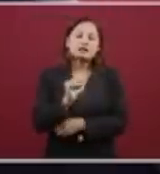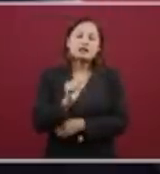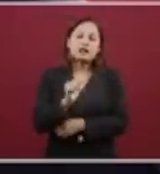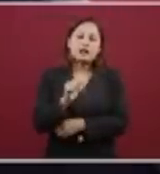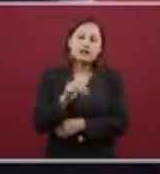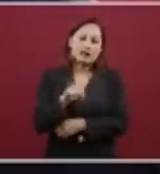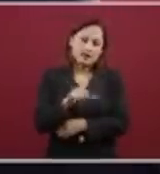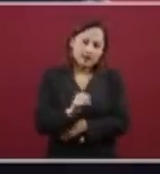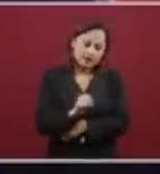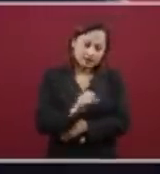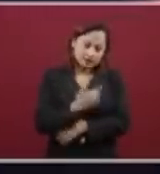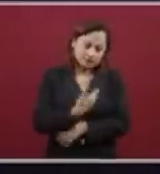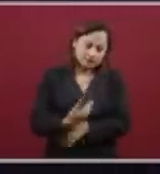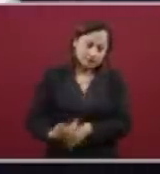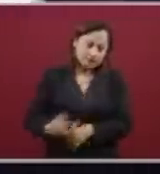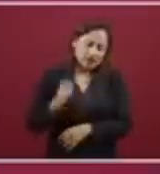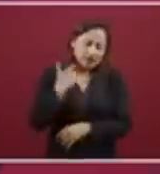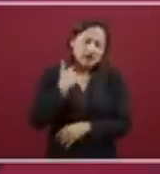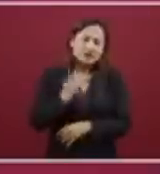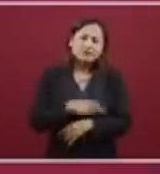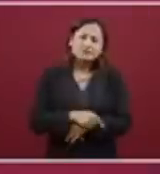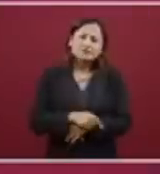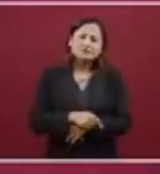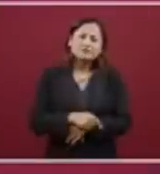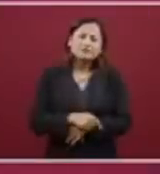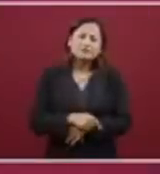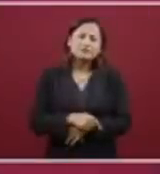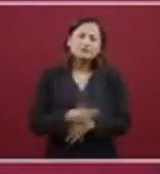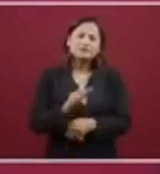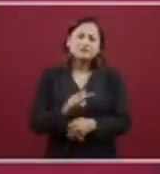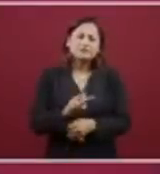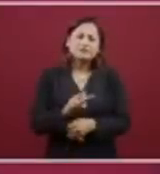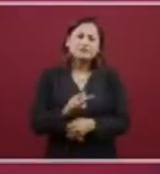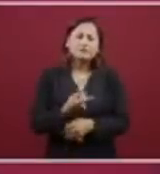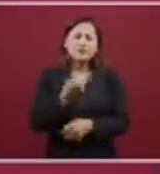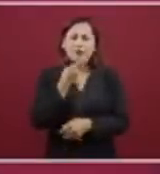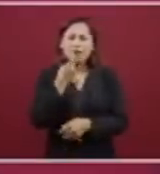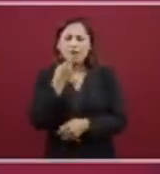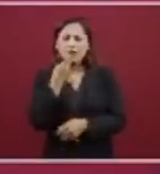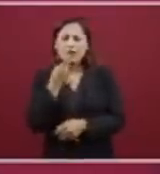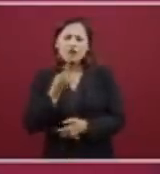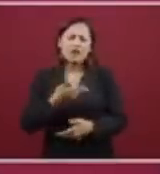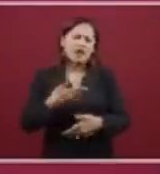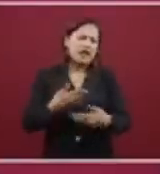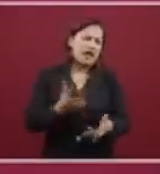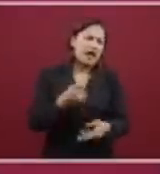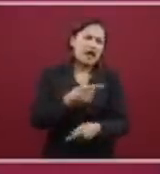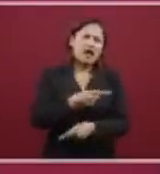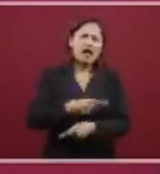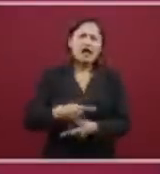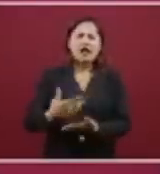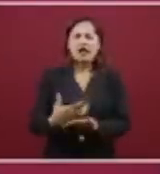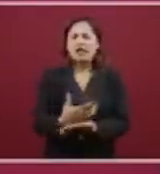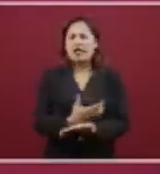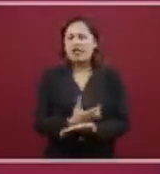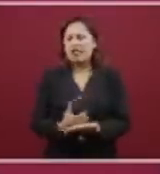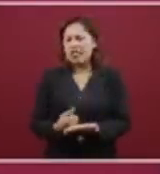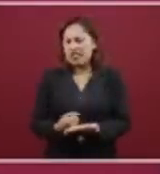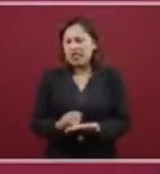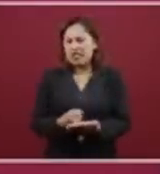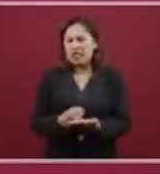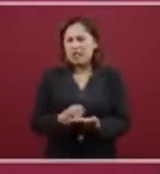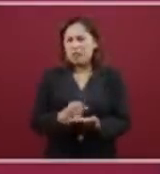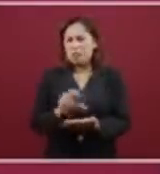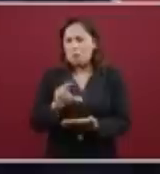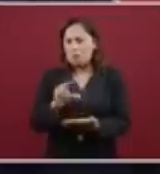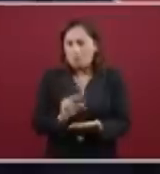se había quedado con parte o con todas nos recuerdo bien